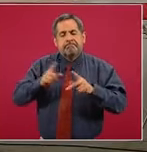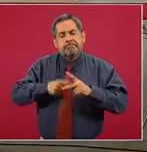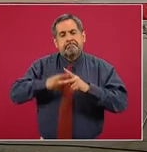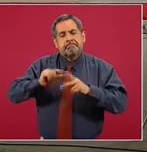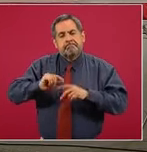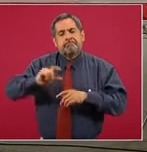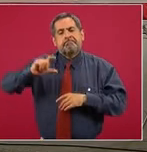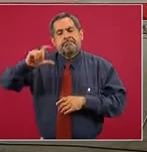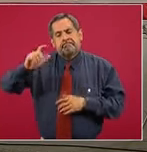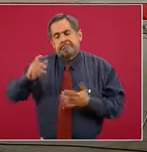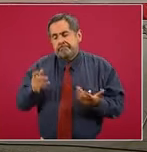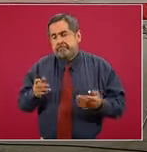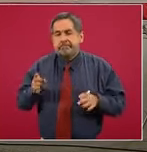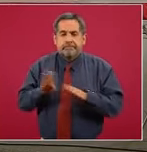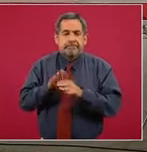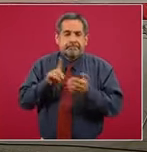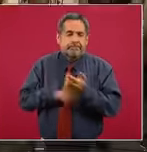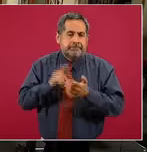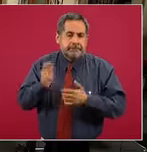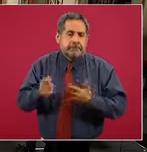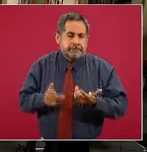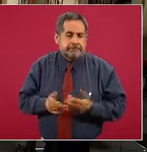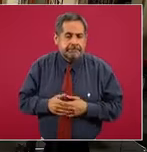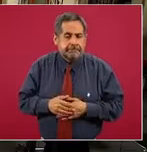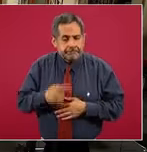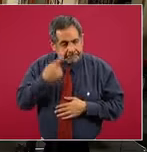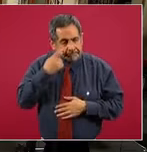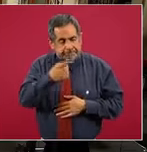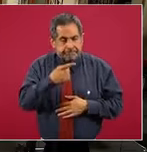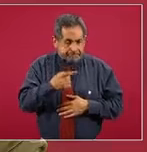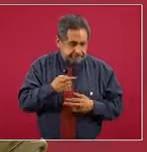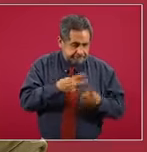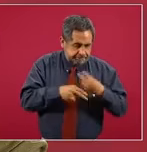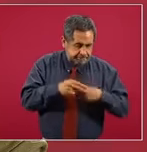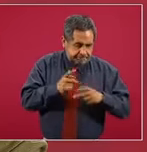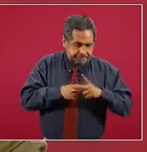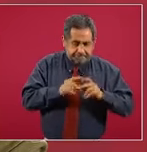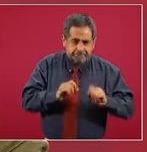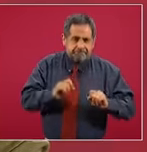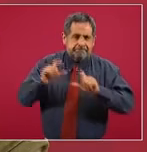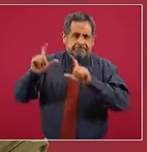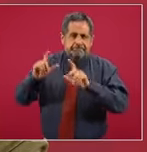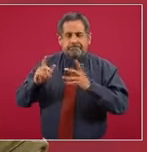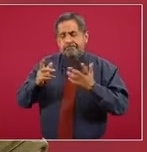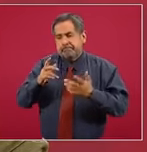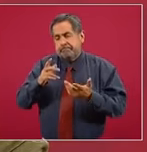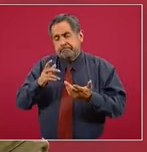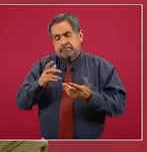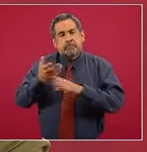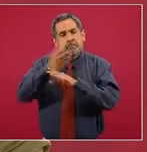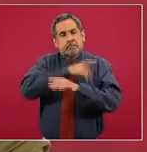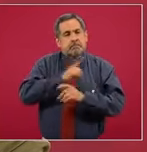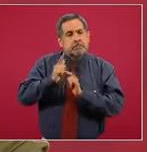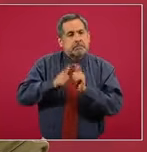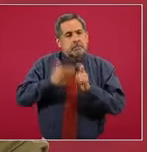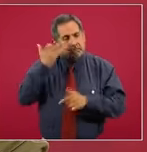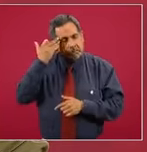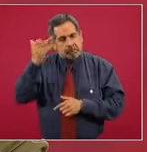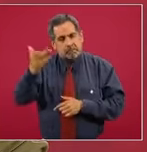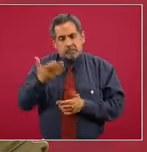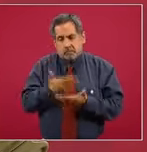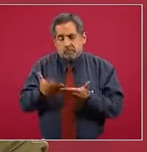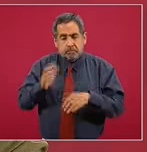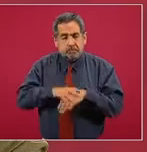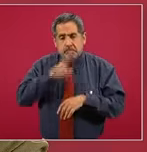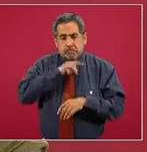un reporte que se ve en el sistema de manera mucho más pronta a lo que tradicionalmente veníamos